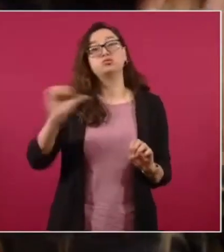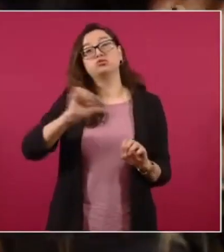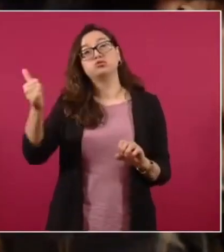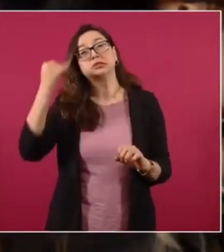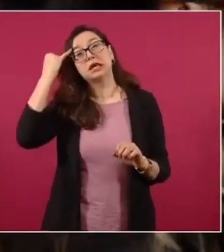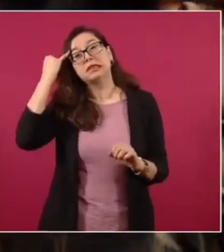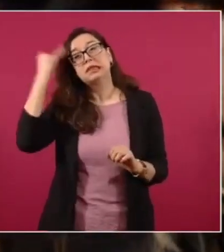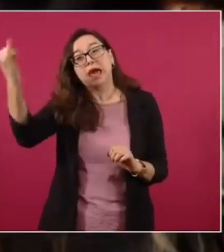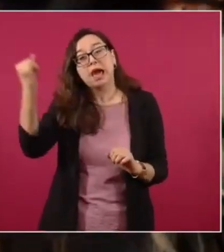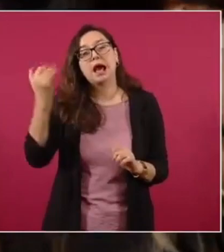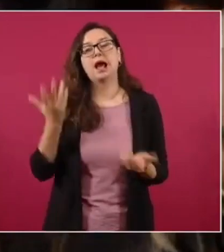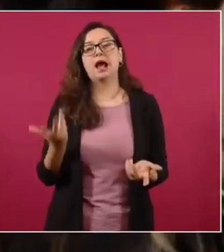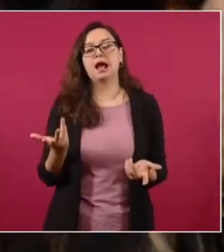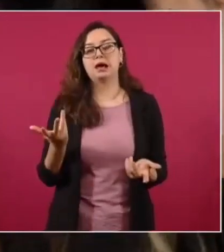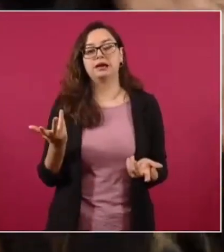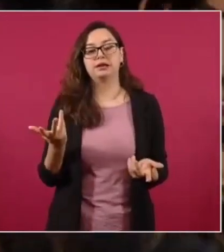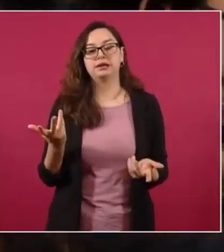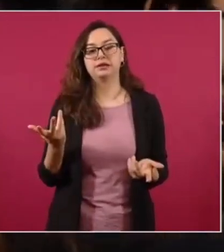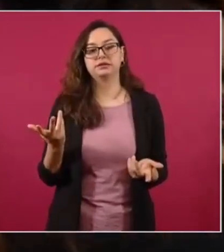lo